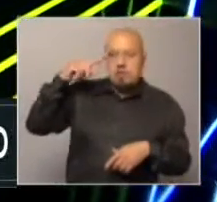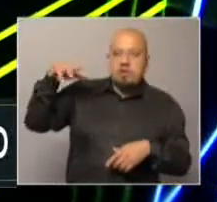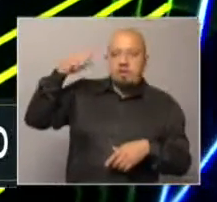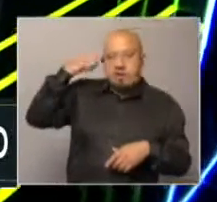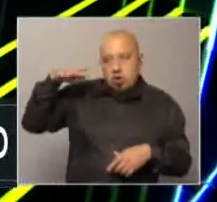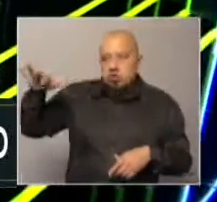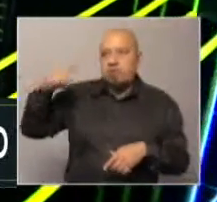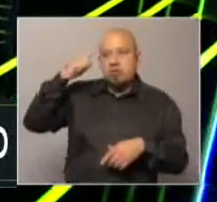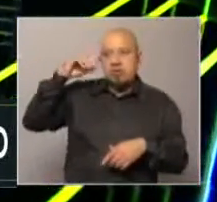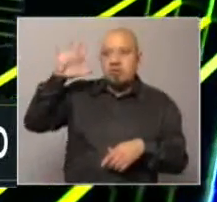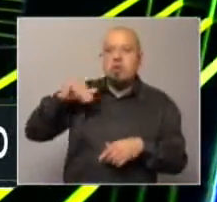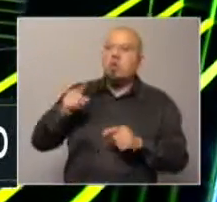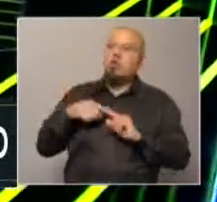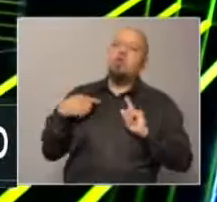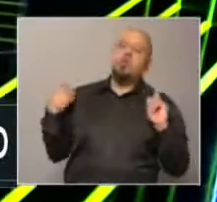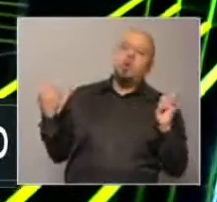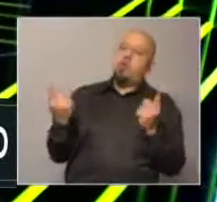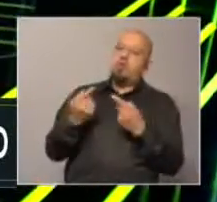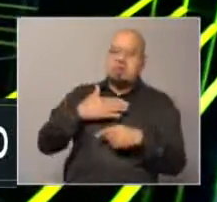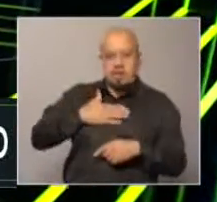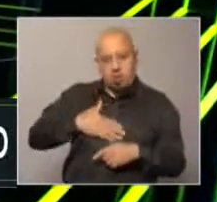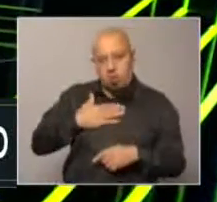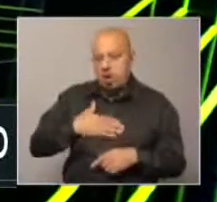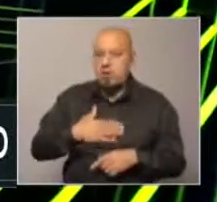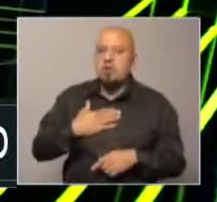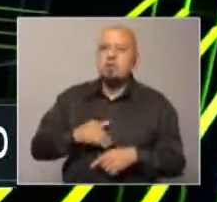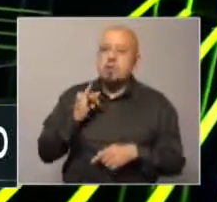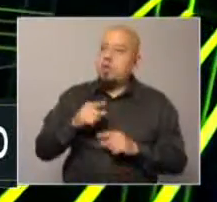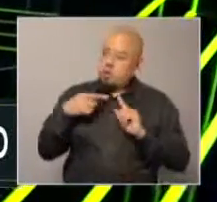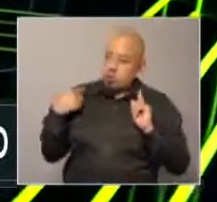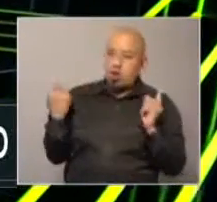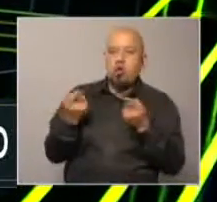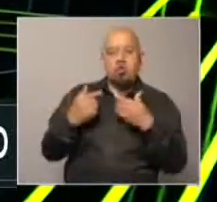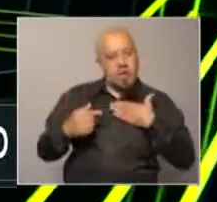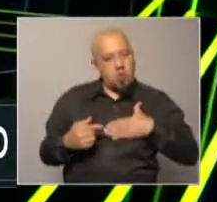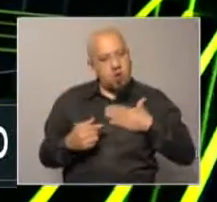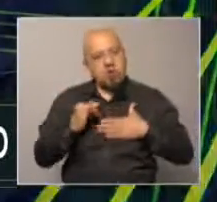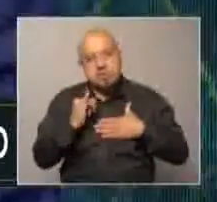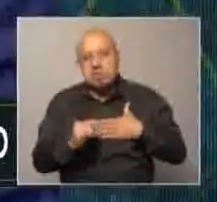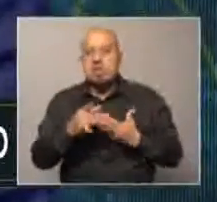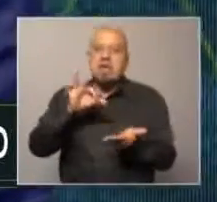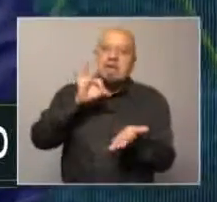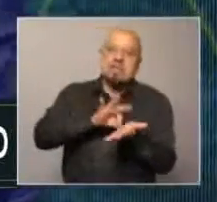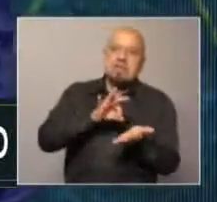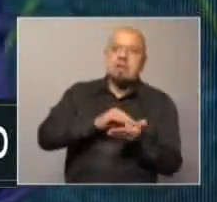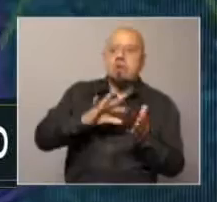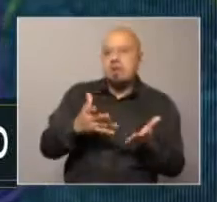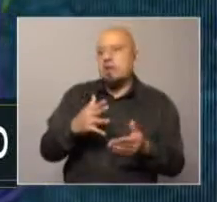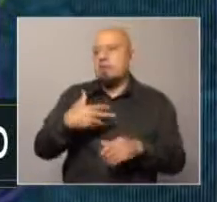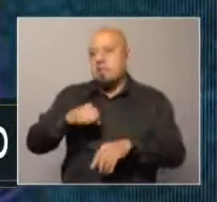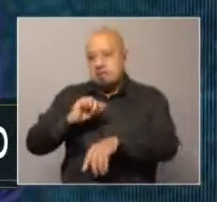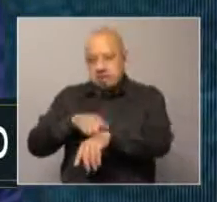filósofos, todos están de acuerdo. ¿Es así? ¿Todos están de acuerdo que el sistema punitivo, la